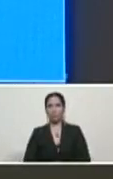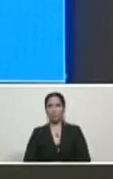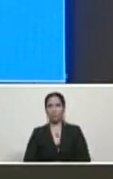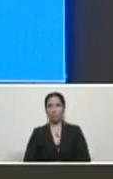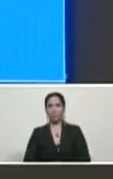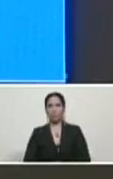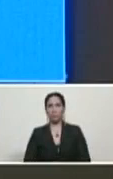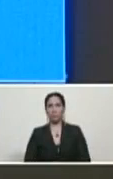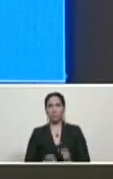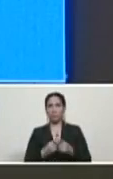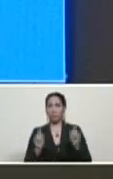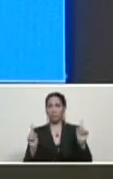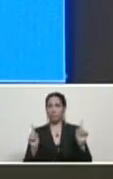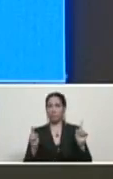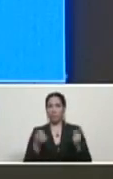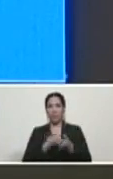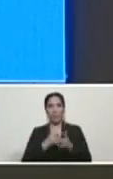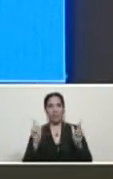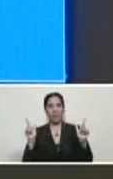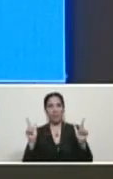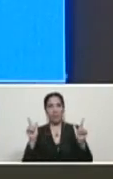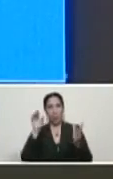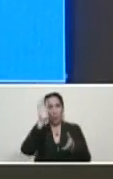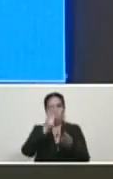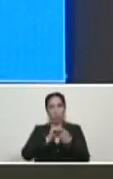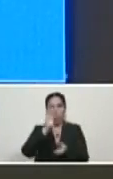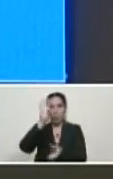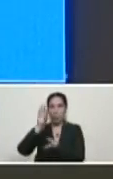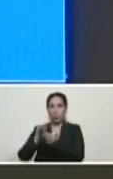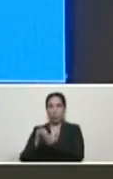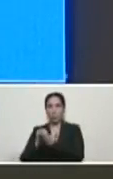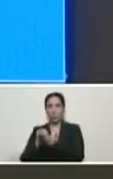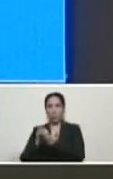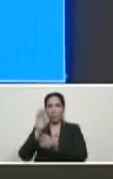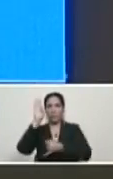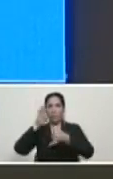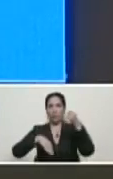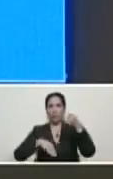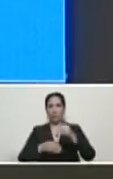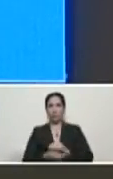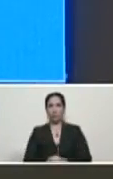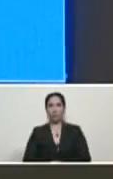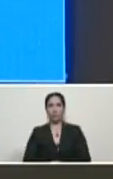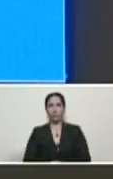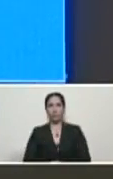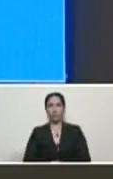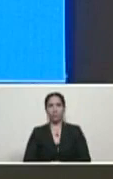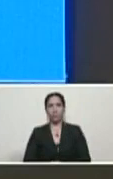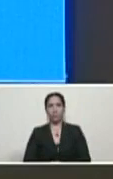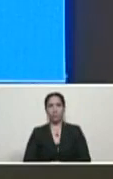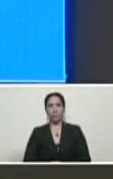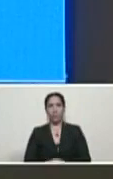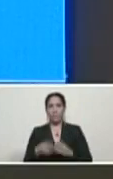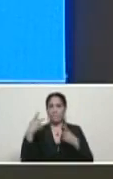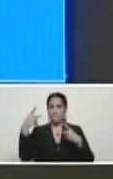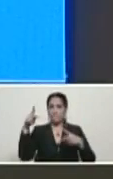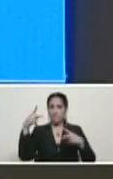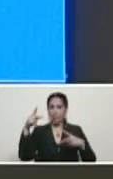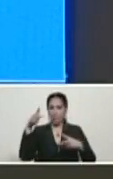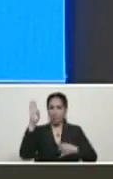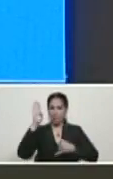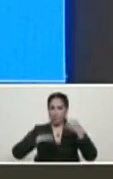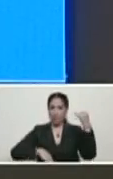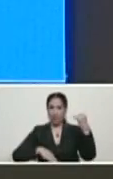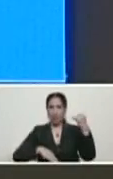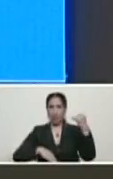Pero el Libertador quizás la resume en el final, en los párrafos finales de la última carta que le envía